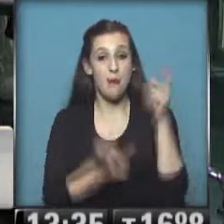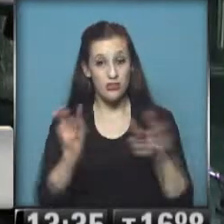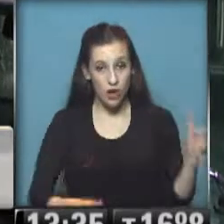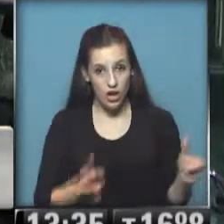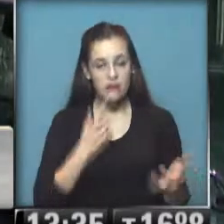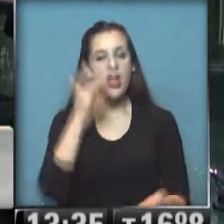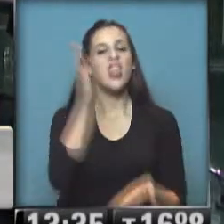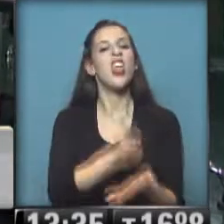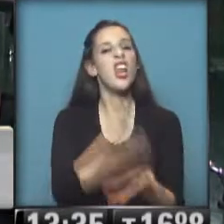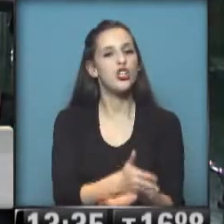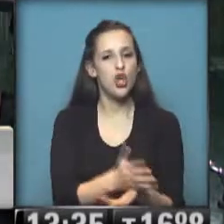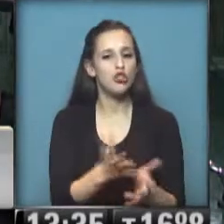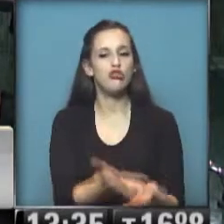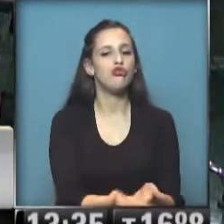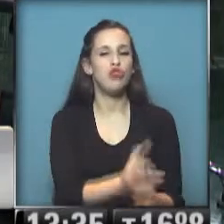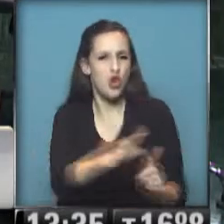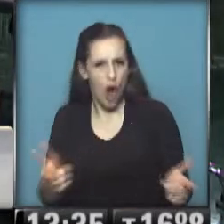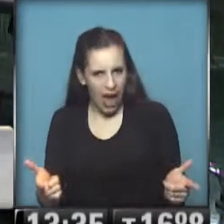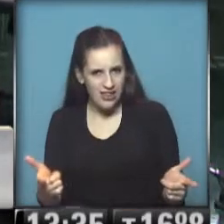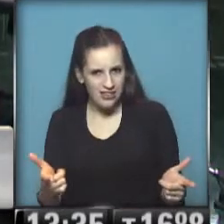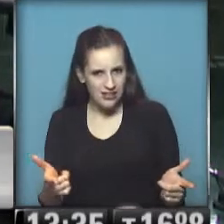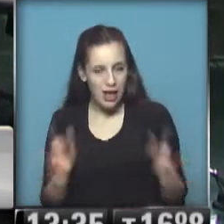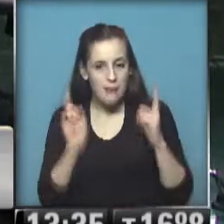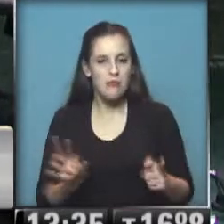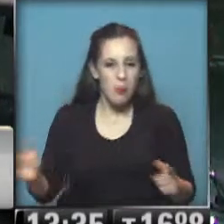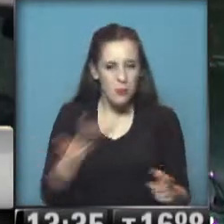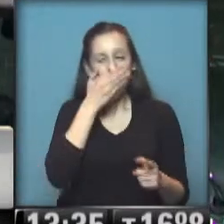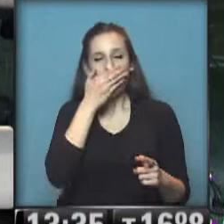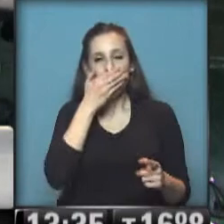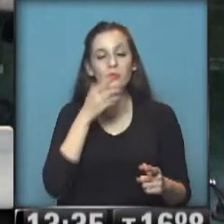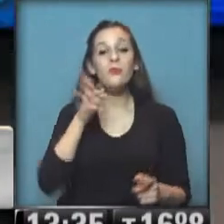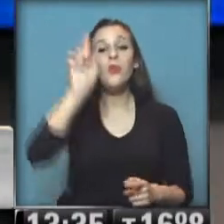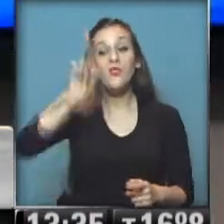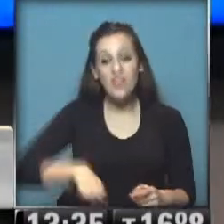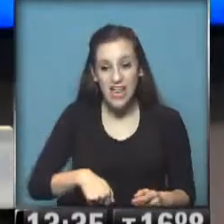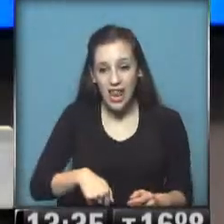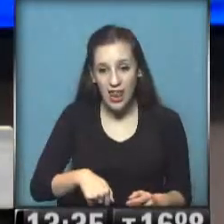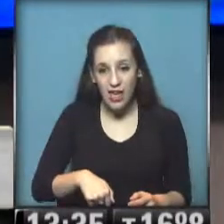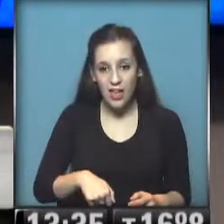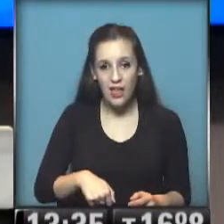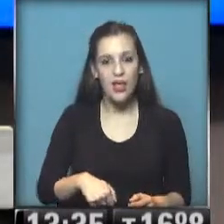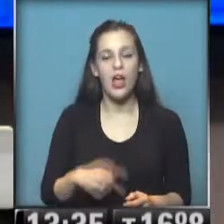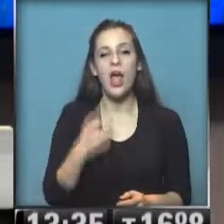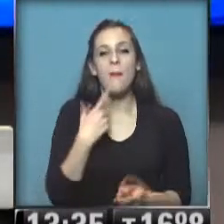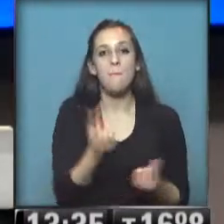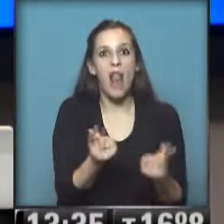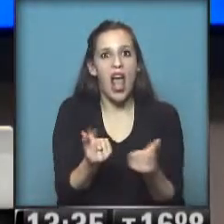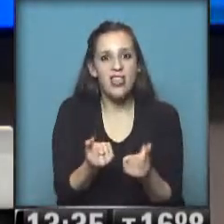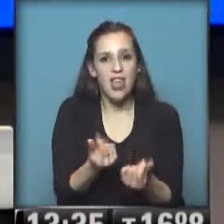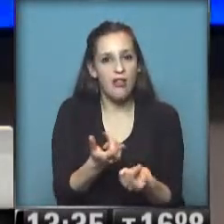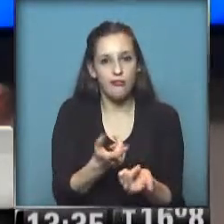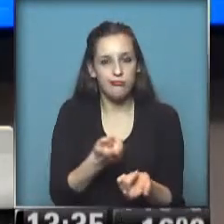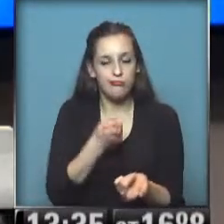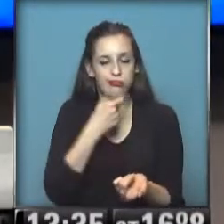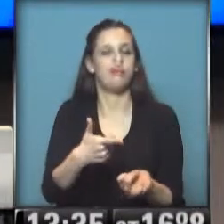pero saben que genera miles de miles de miles de millones de dólares y entonces